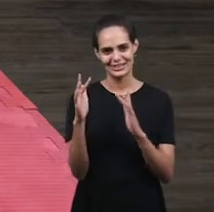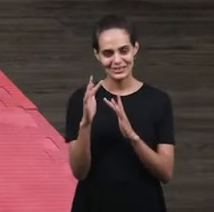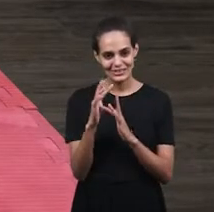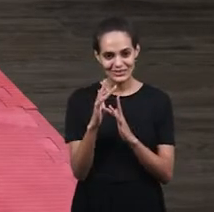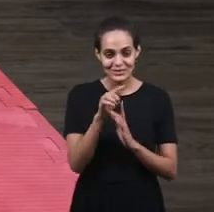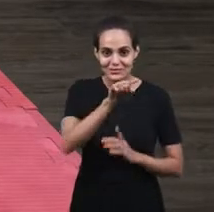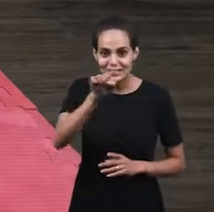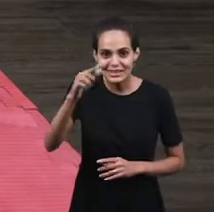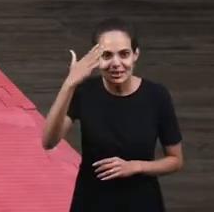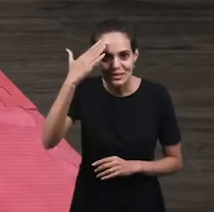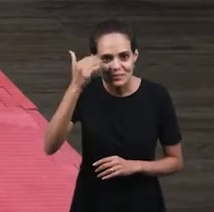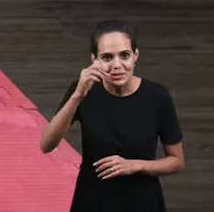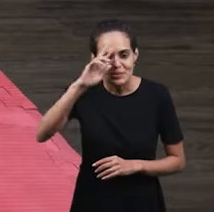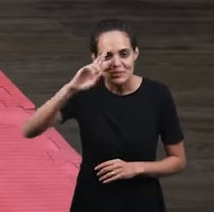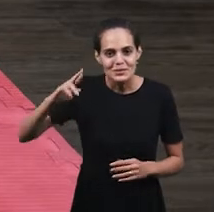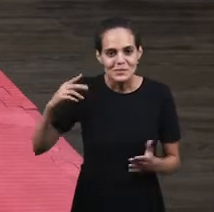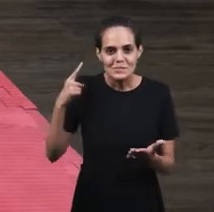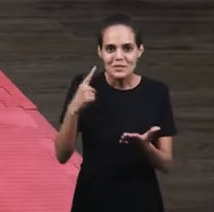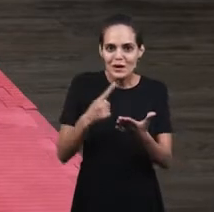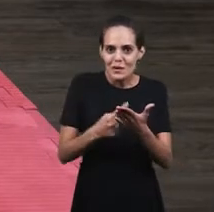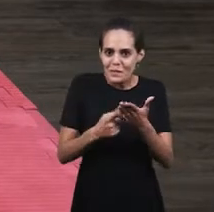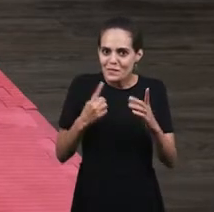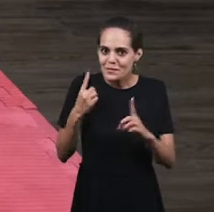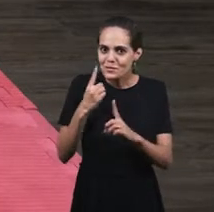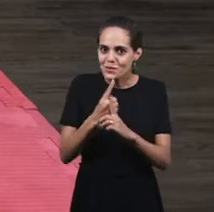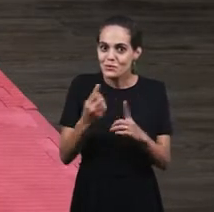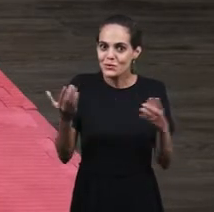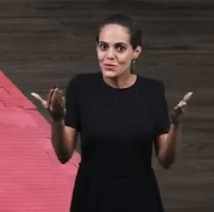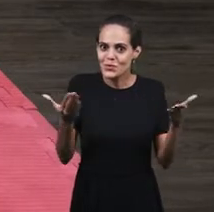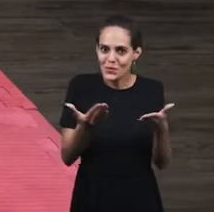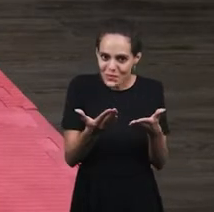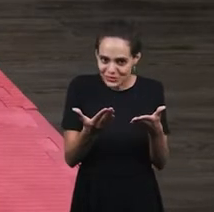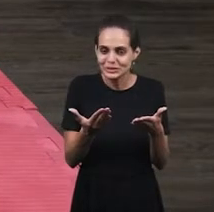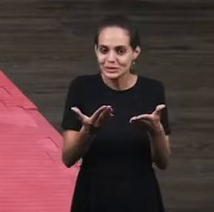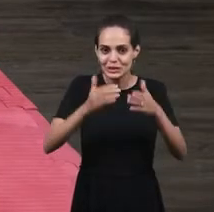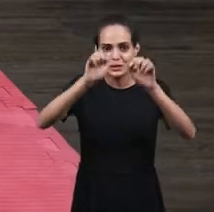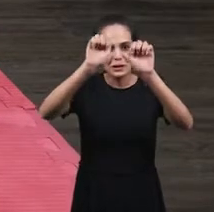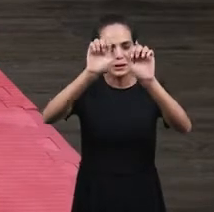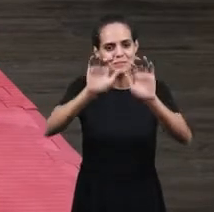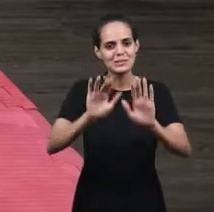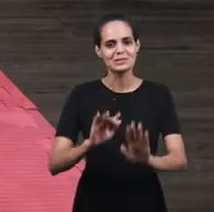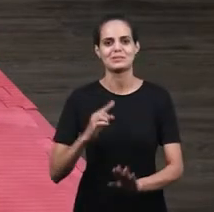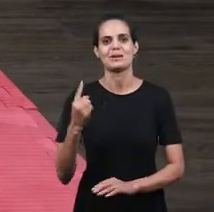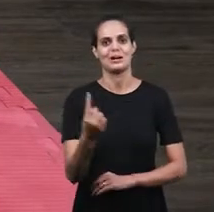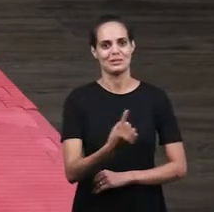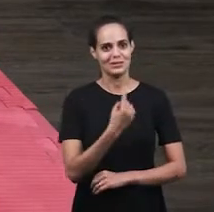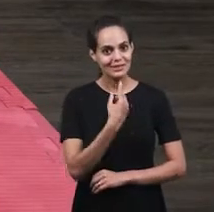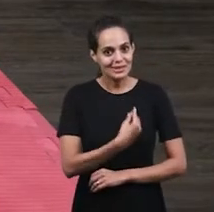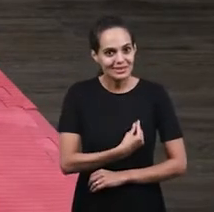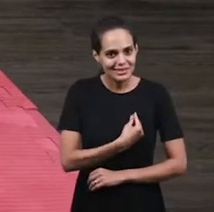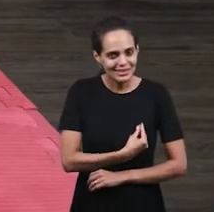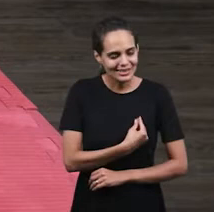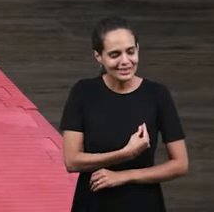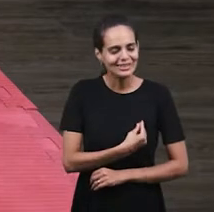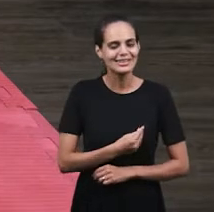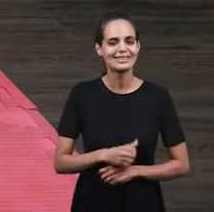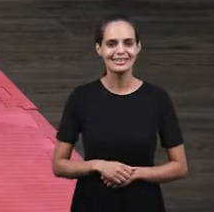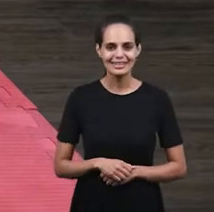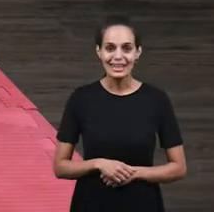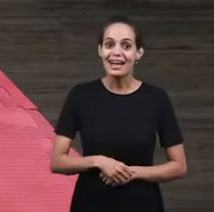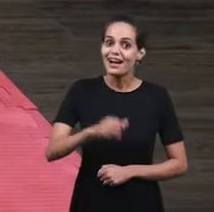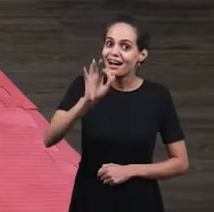Jesús. Ustedes sabían que el Señor marcó este encuentro con nosotros hoy para bendecir nuestras